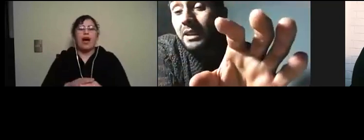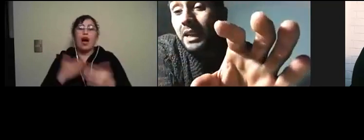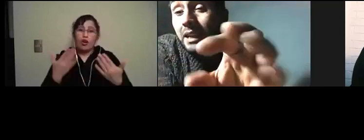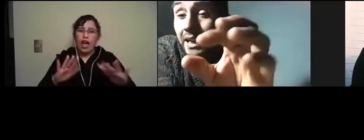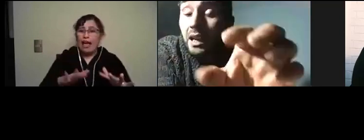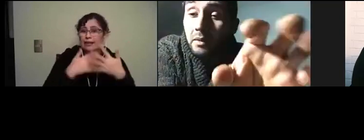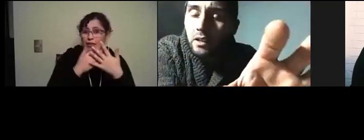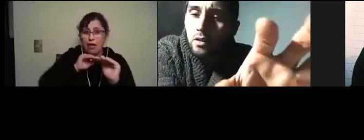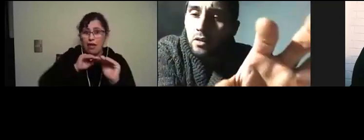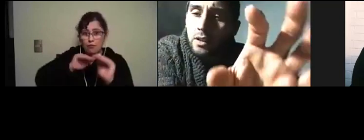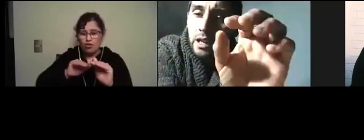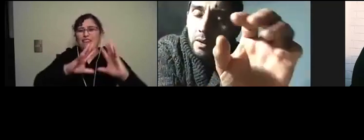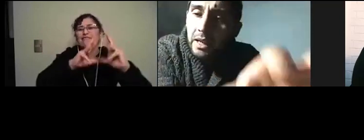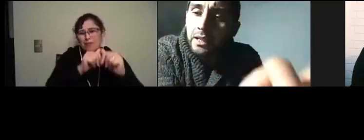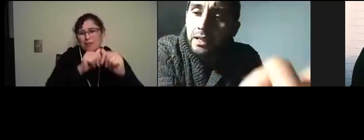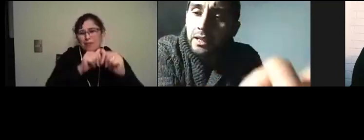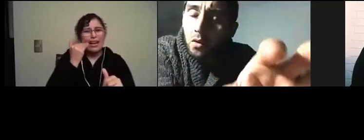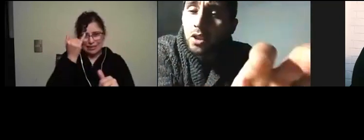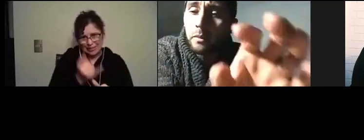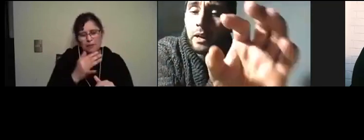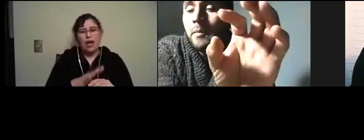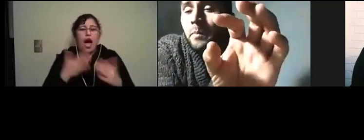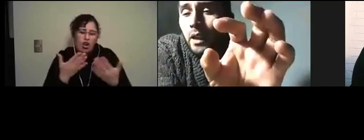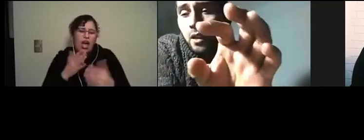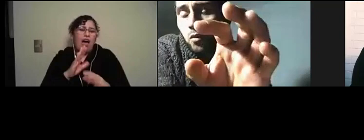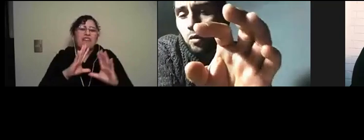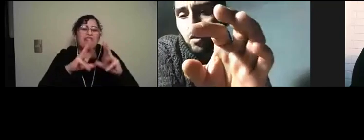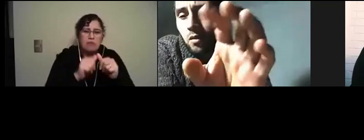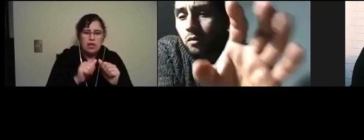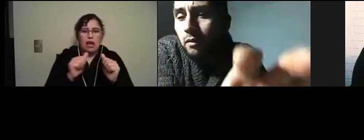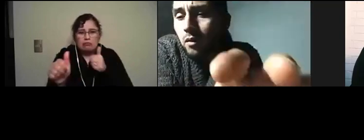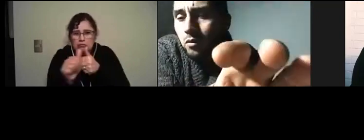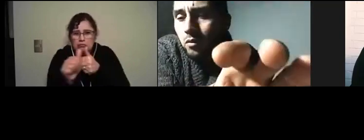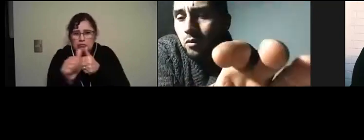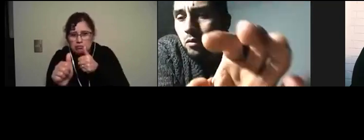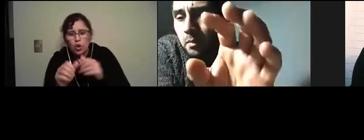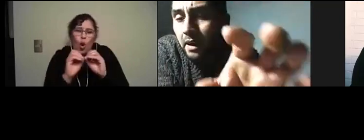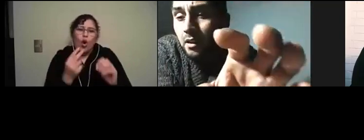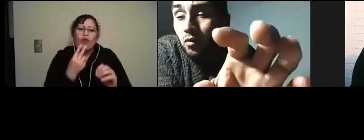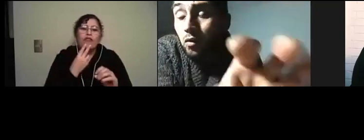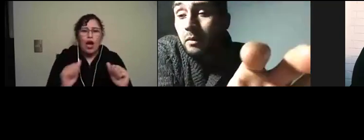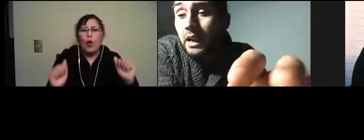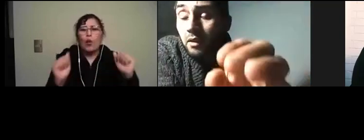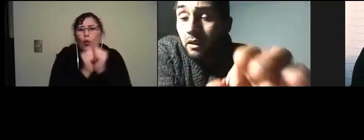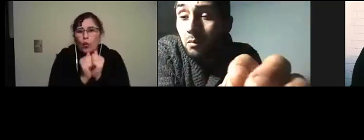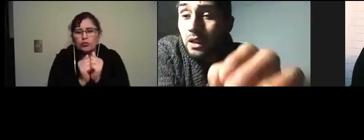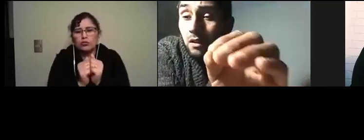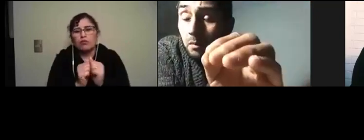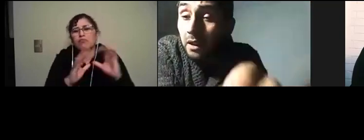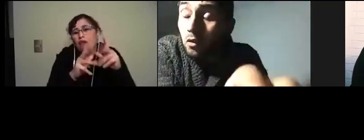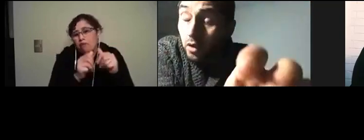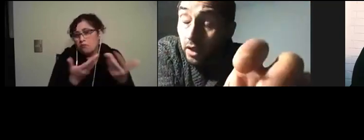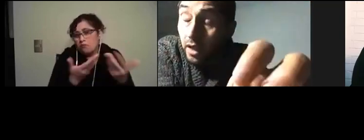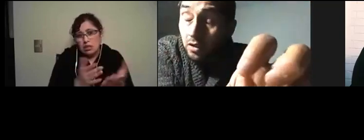cercana es la familia. Entonces, si la familia está próxima, el adulto mayor es parte de un núcleo familiar, vive acompañado, le